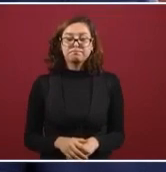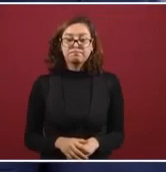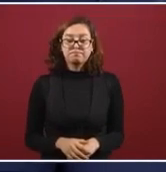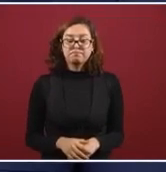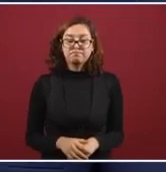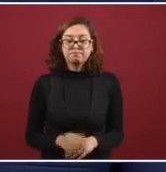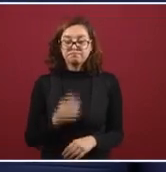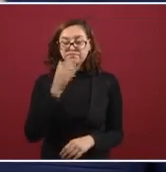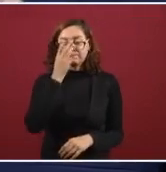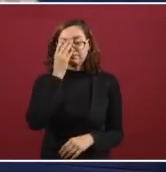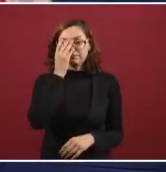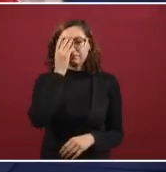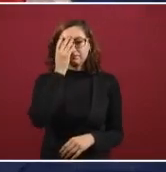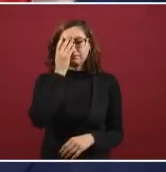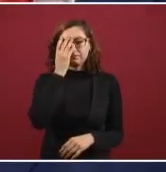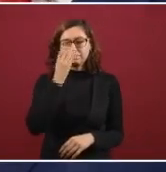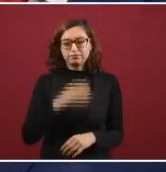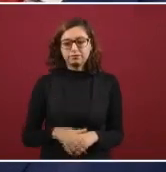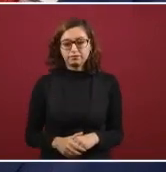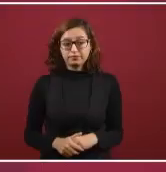están